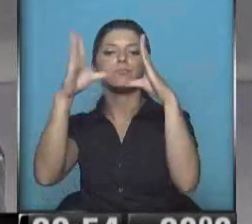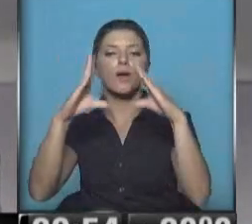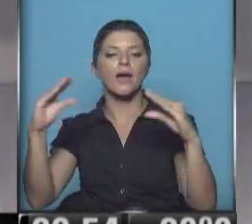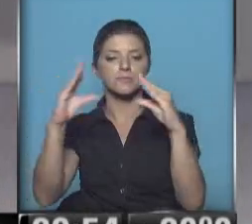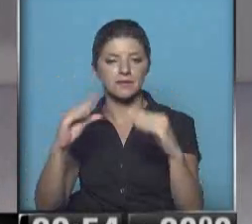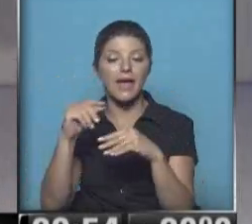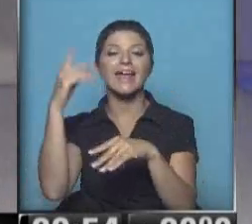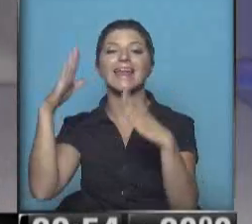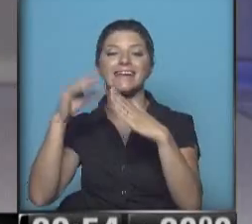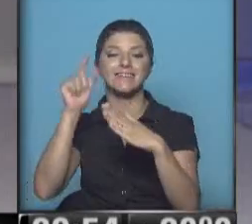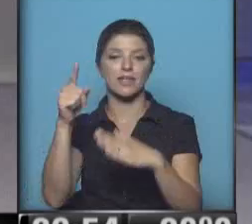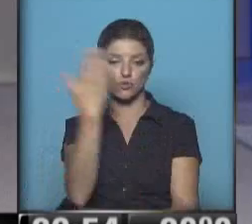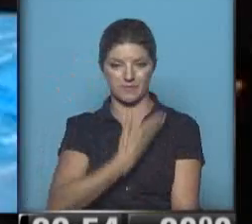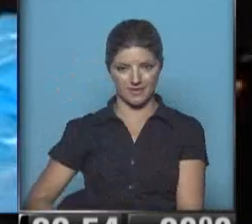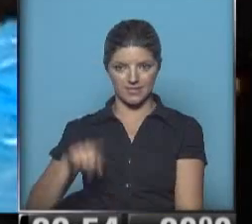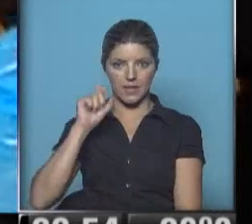del presidente de ese país.